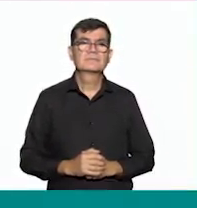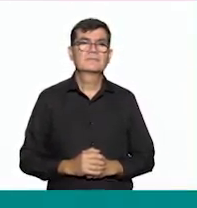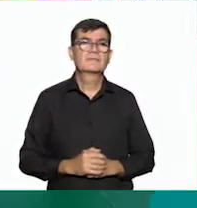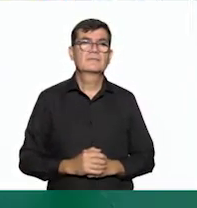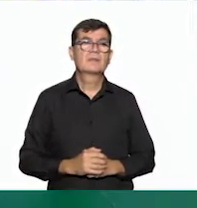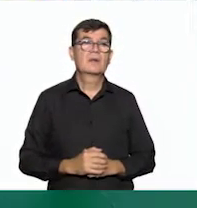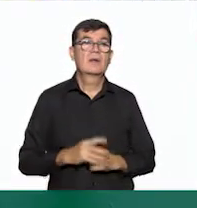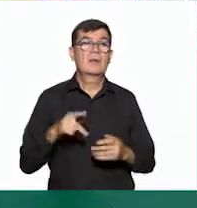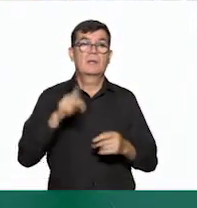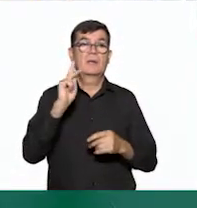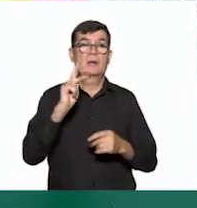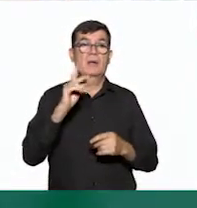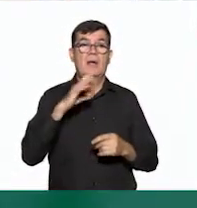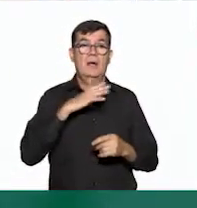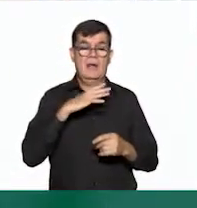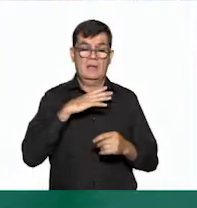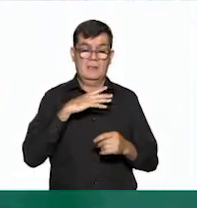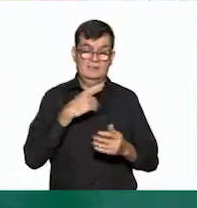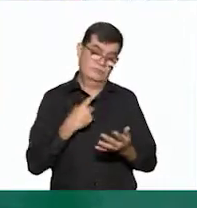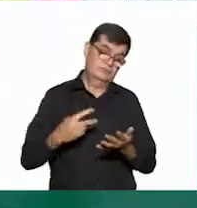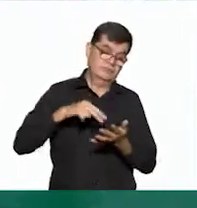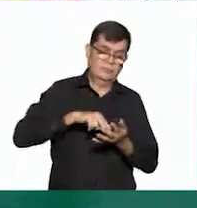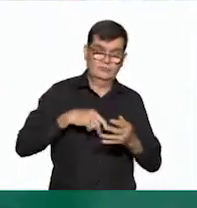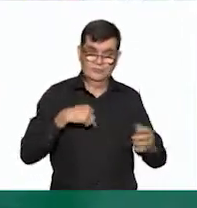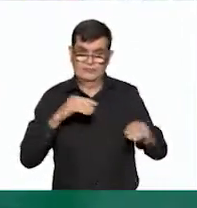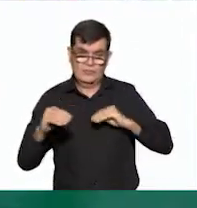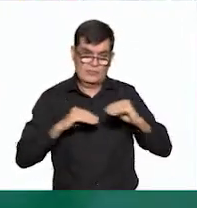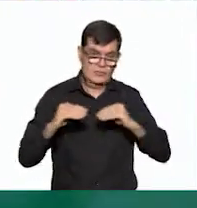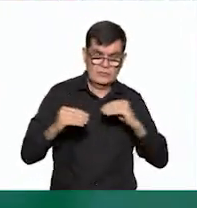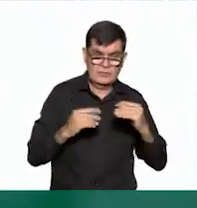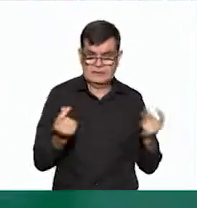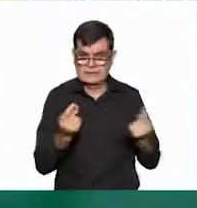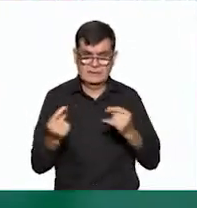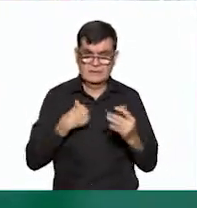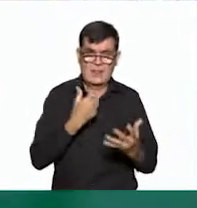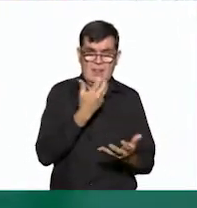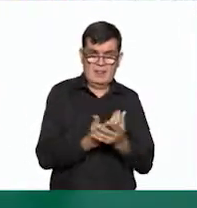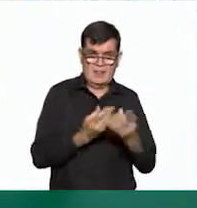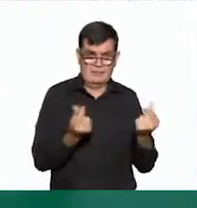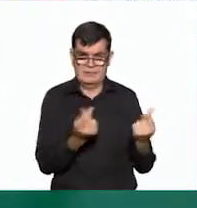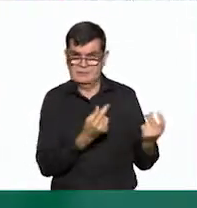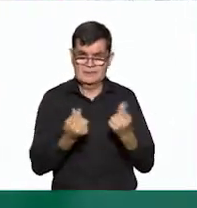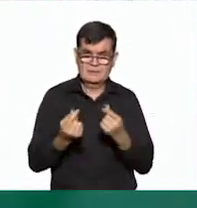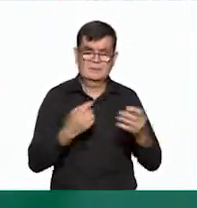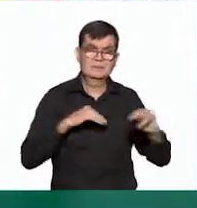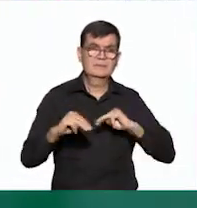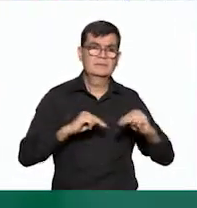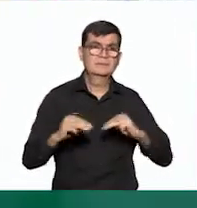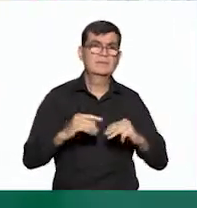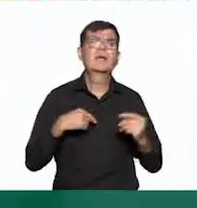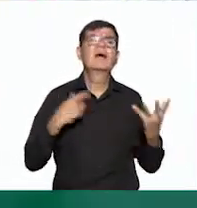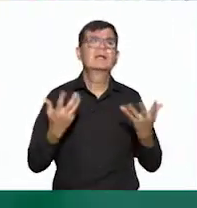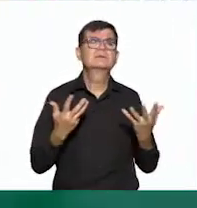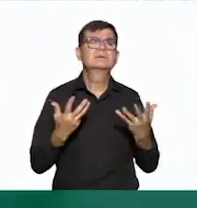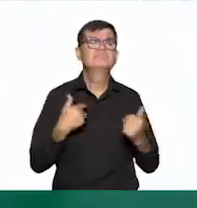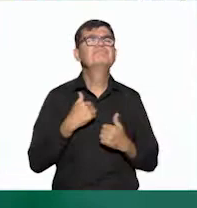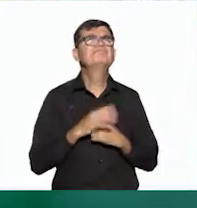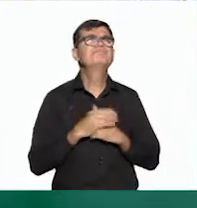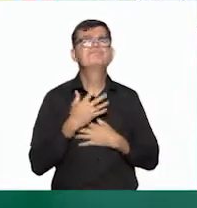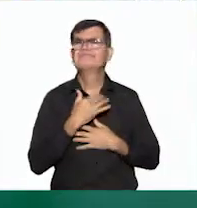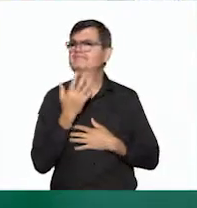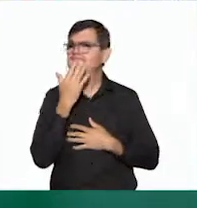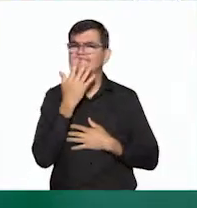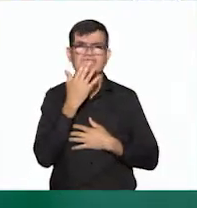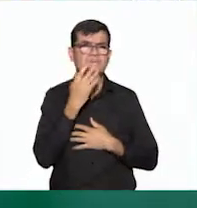Pero antes, pónganse de pie y vamos a movernos un poquito. Es tiempo de una pausa activa. Muy bien. ¿Qué hacemos, Ale? ¿Qué